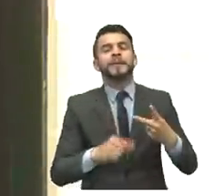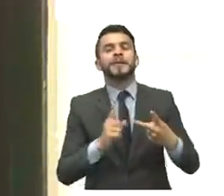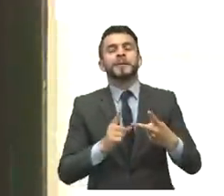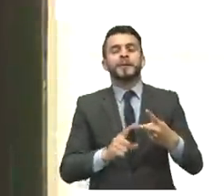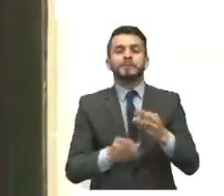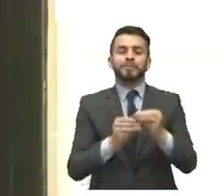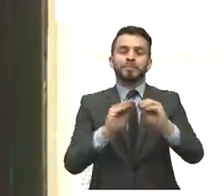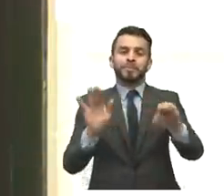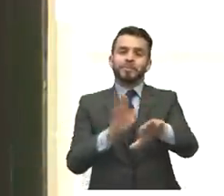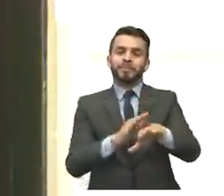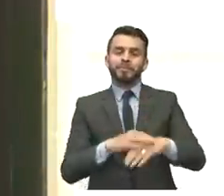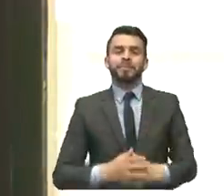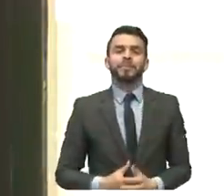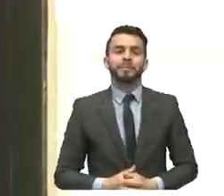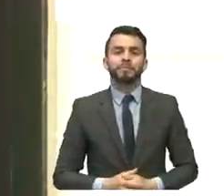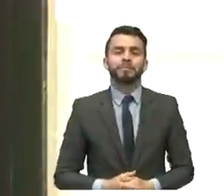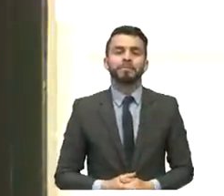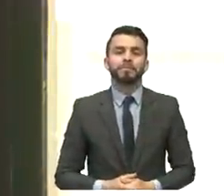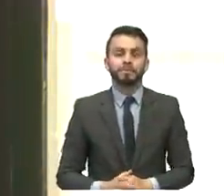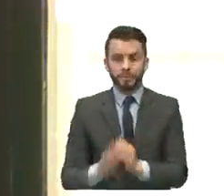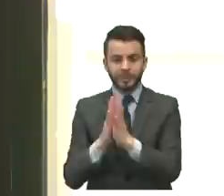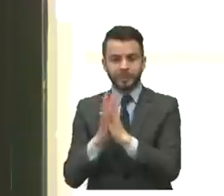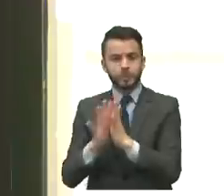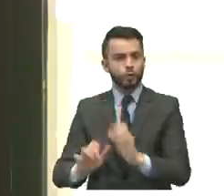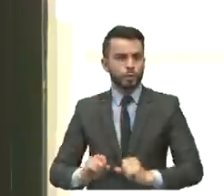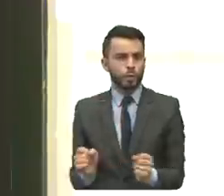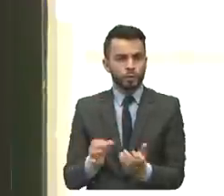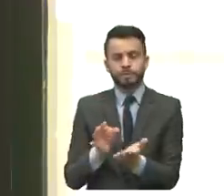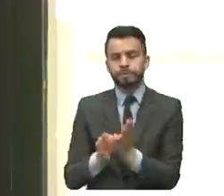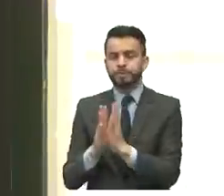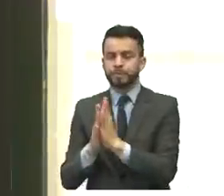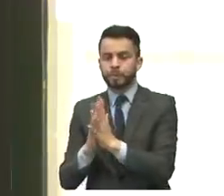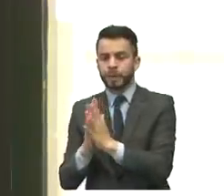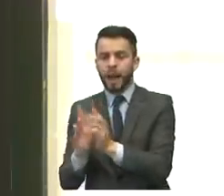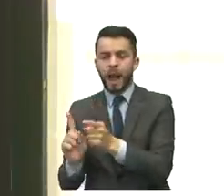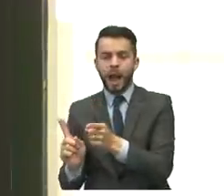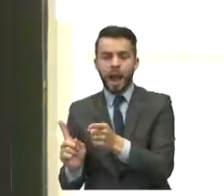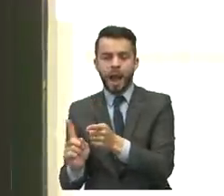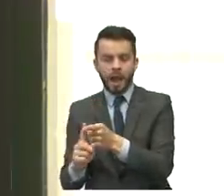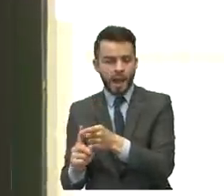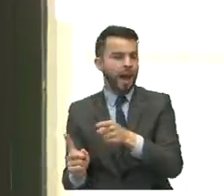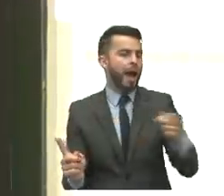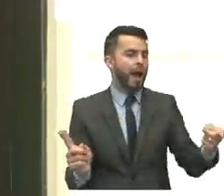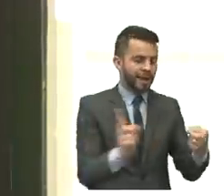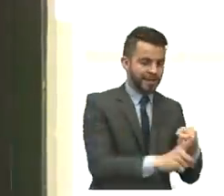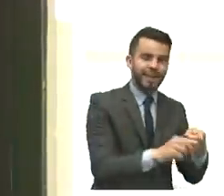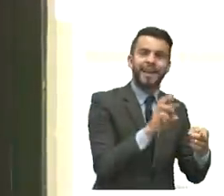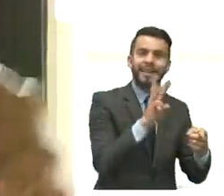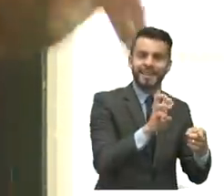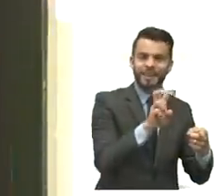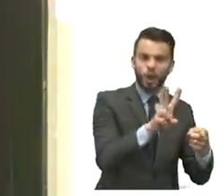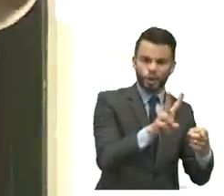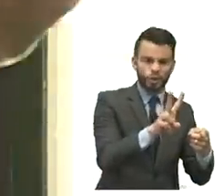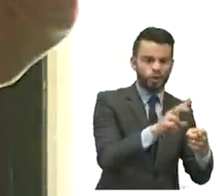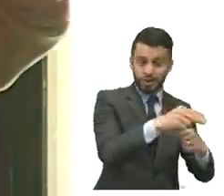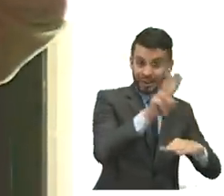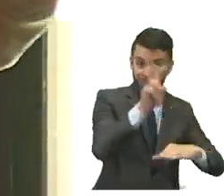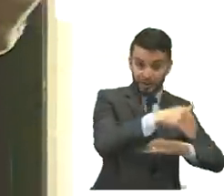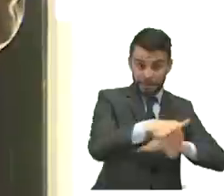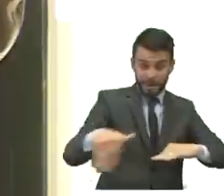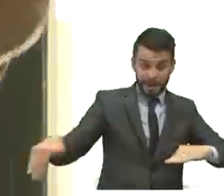desde el centro de la capital del país hacia la calle 32 Sur, que también es la carrera séptima, ¿se tiene